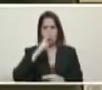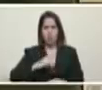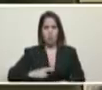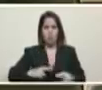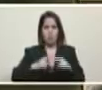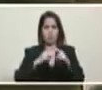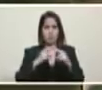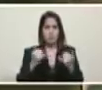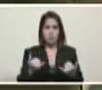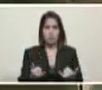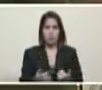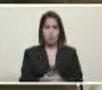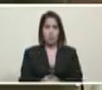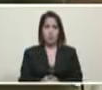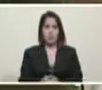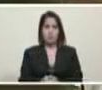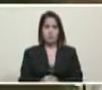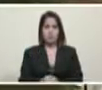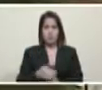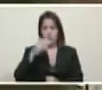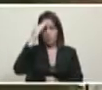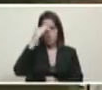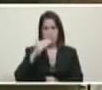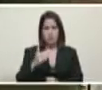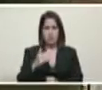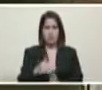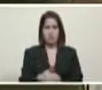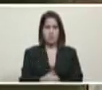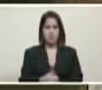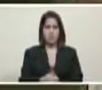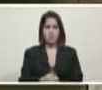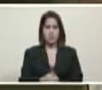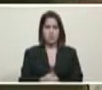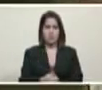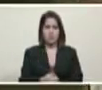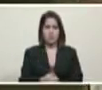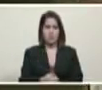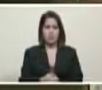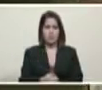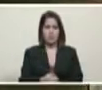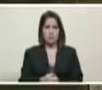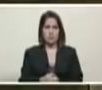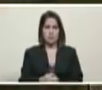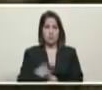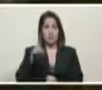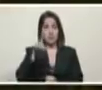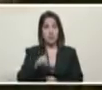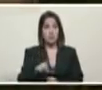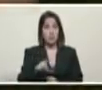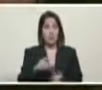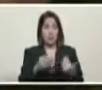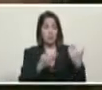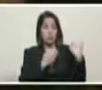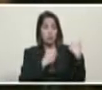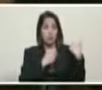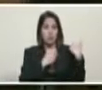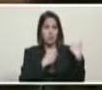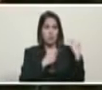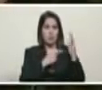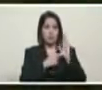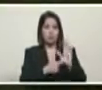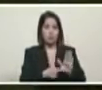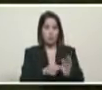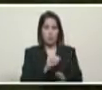reconocimiento hacia estos militares integrantes de la Fuerza Armada Nacional Bolivariana, quienes además tienen la gran responsabilidad de preservar